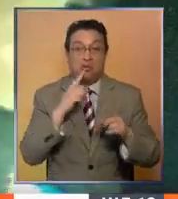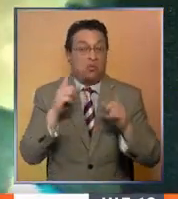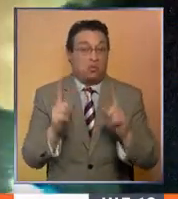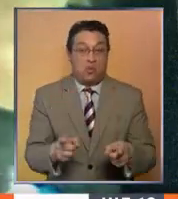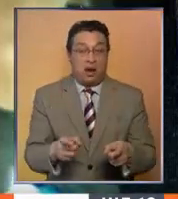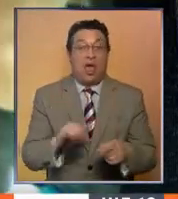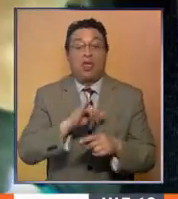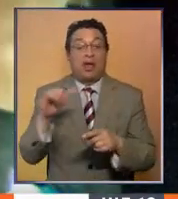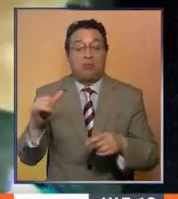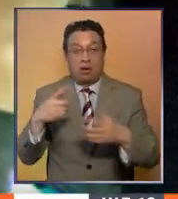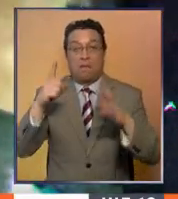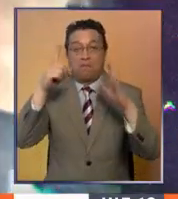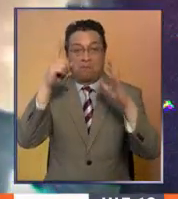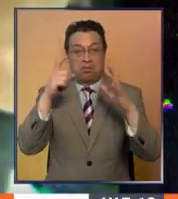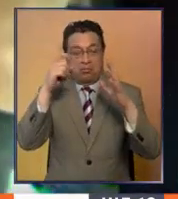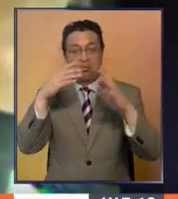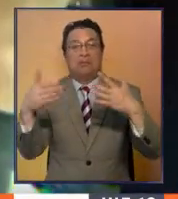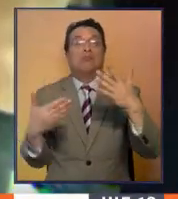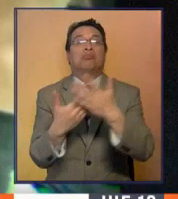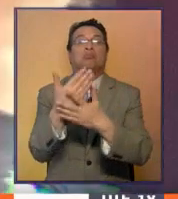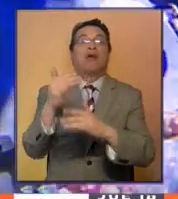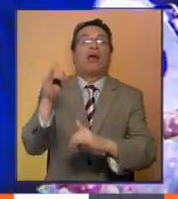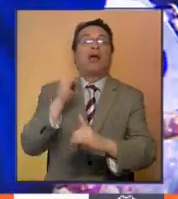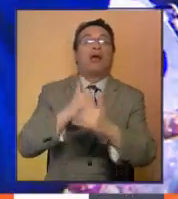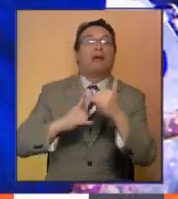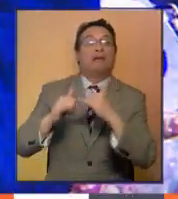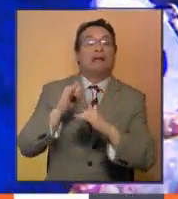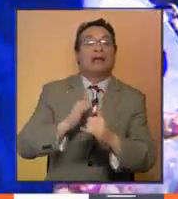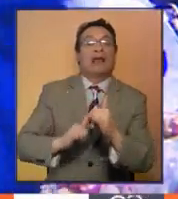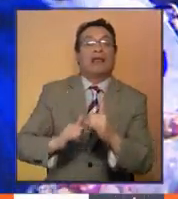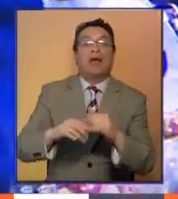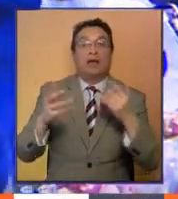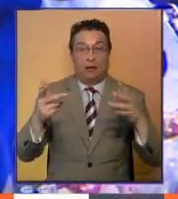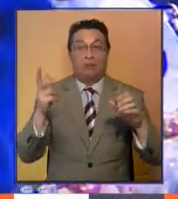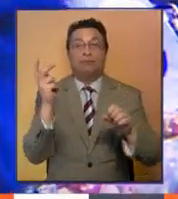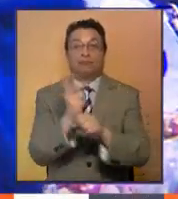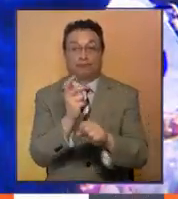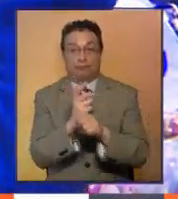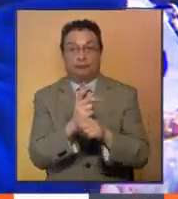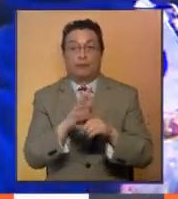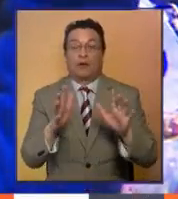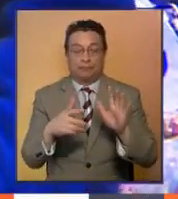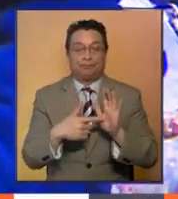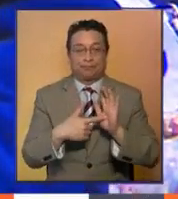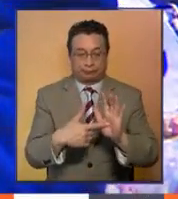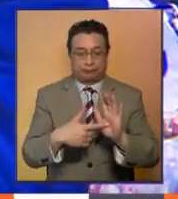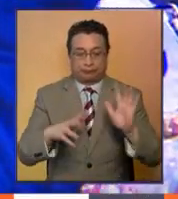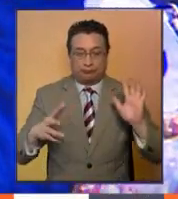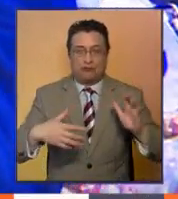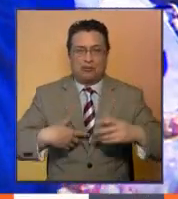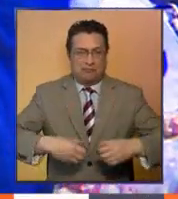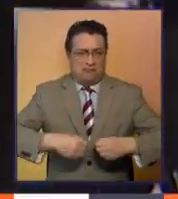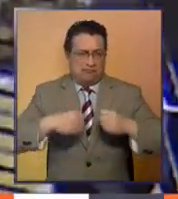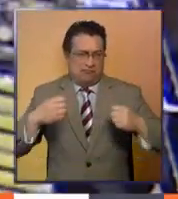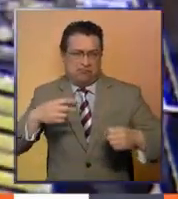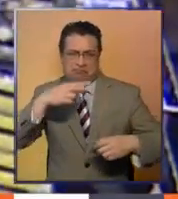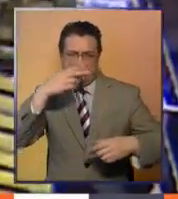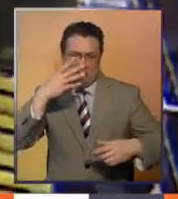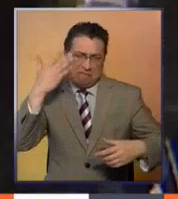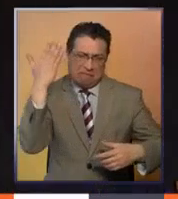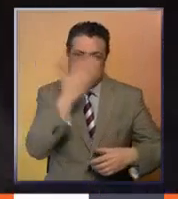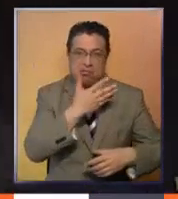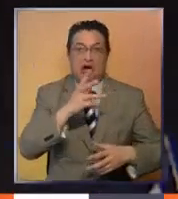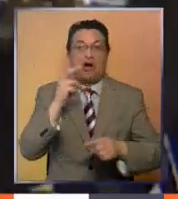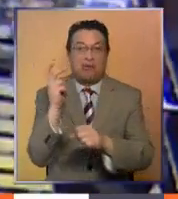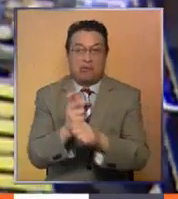subirían sus trofeos a internet manos arriba de ahí una vez más a la demostración de su poco razocinio no era sólo robar